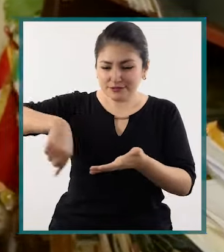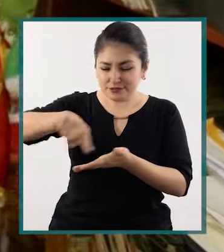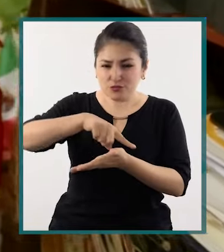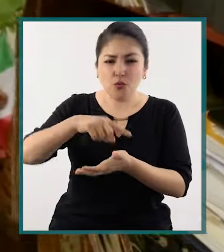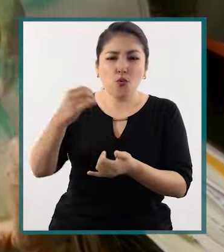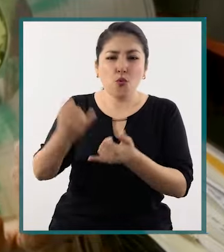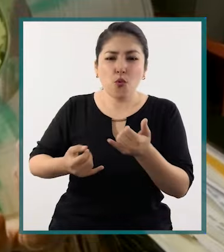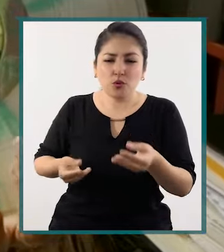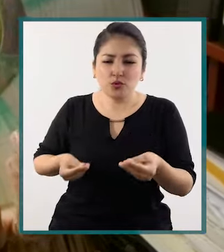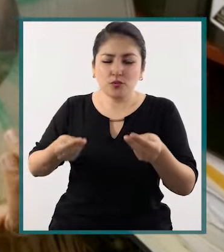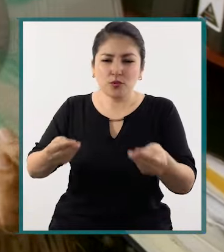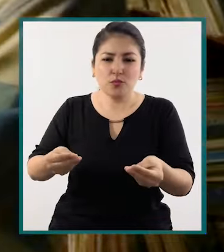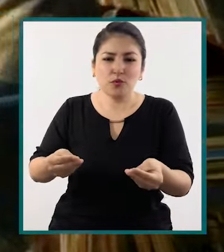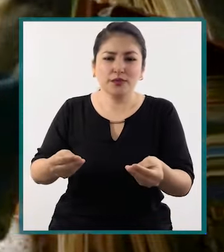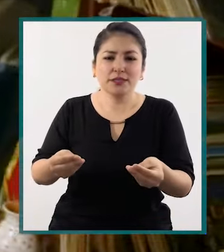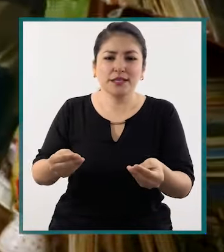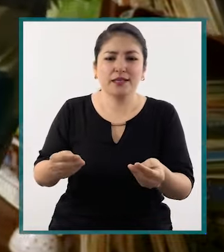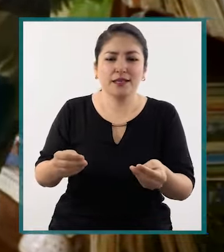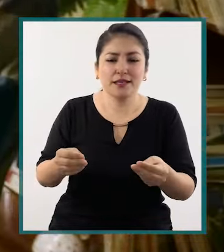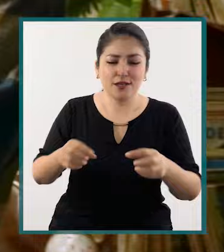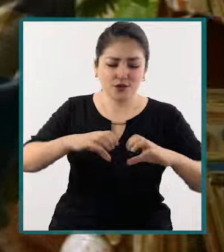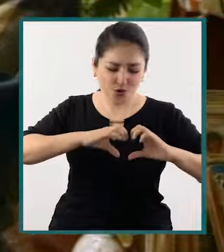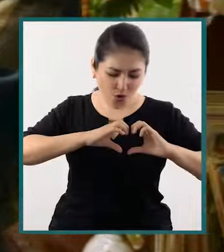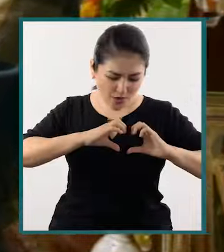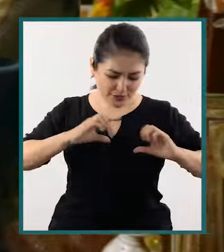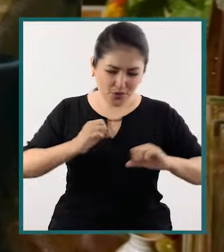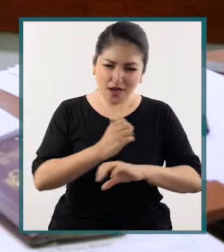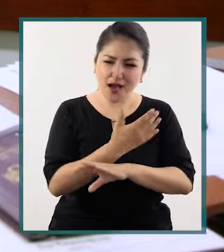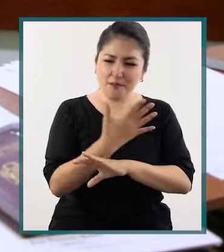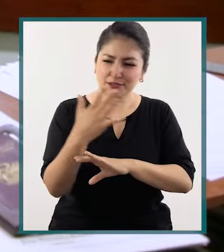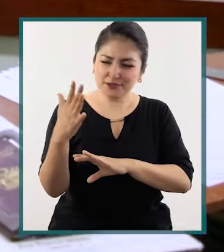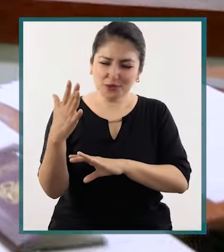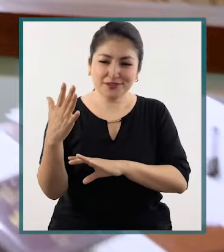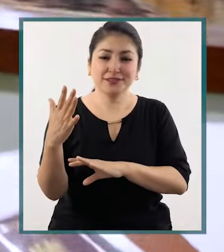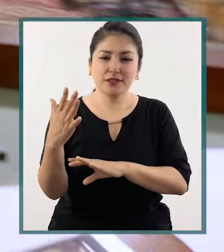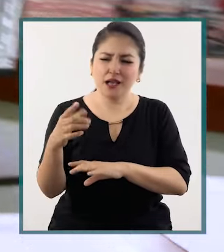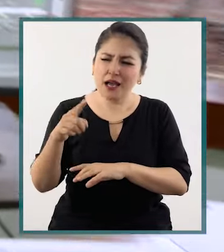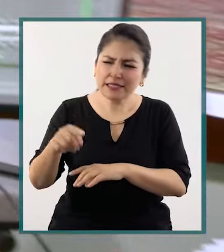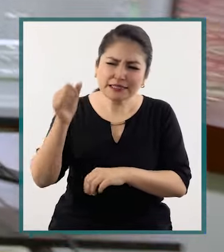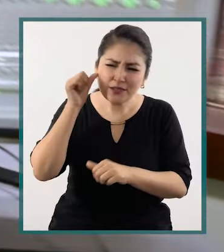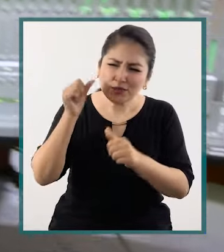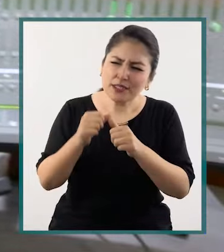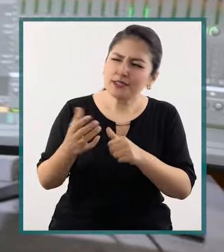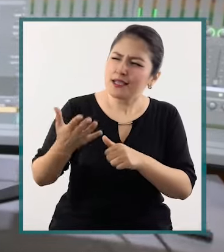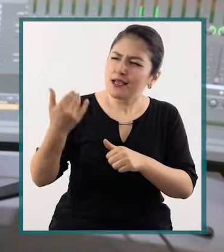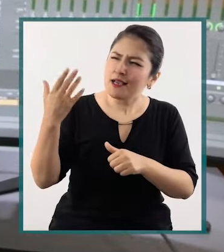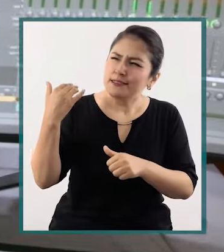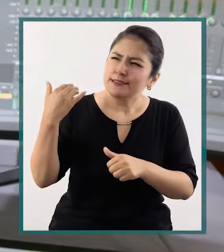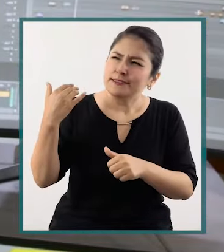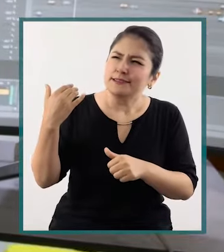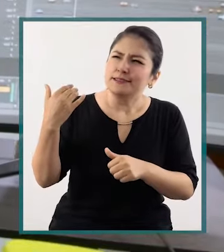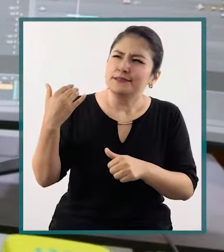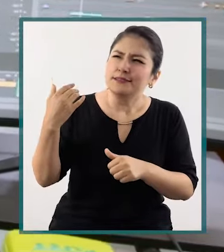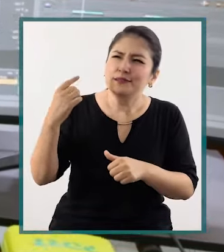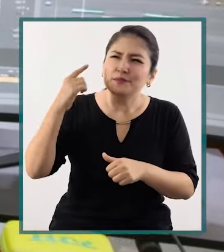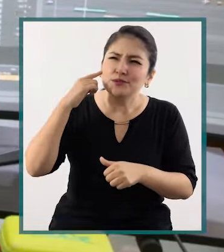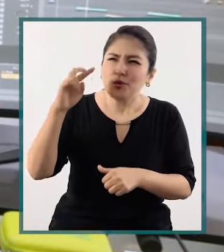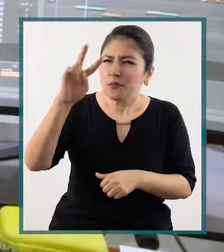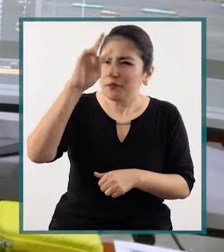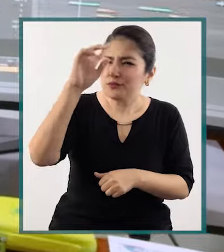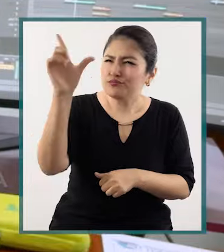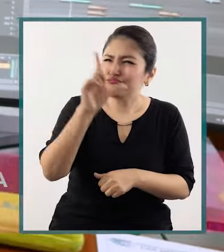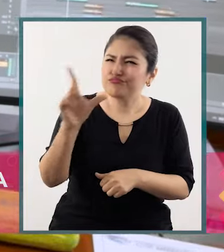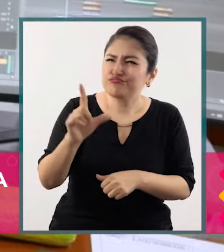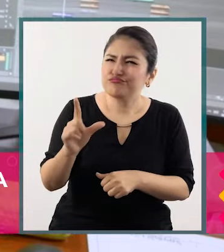Corazón Amazónico, creado en su propio estudio. Ahí, en medio de la euforia musical por la que vive, imaginó el Perú con